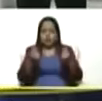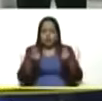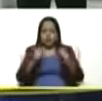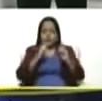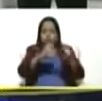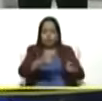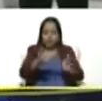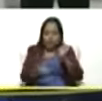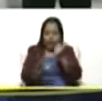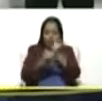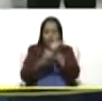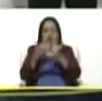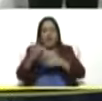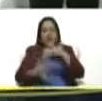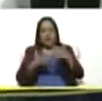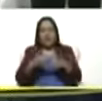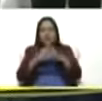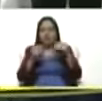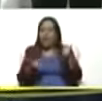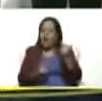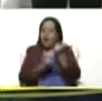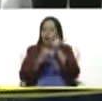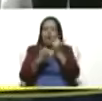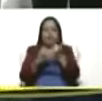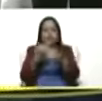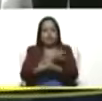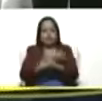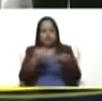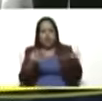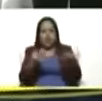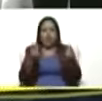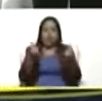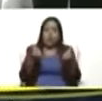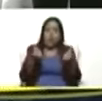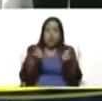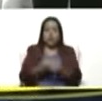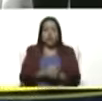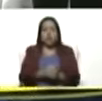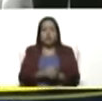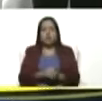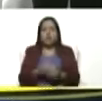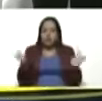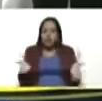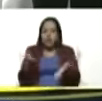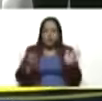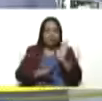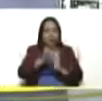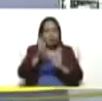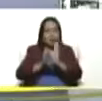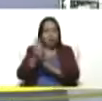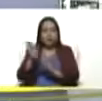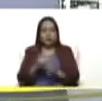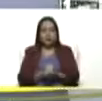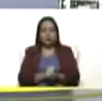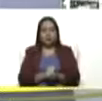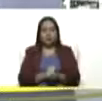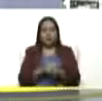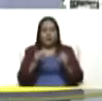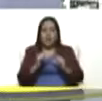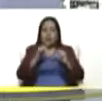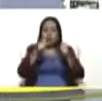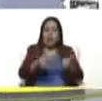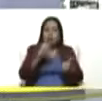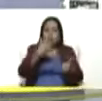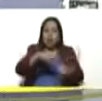lo invierta en su actividad y todo el apoyo técnico, financiero, para seguir creciendo. Como empezamos con